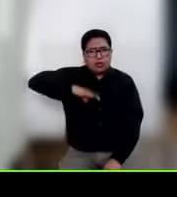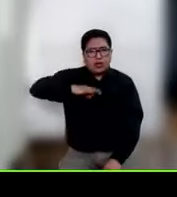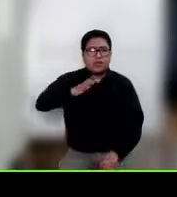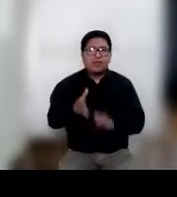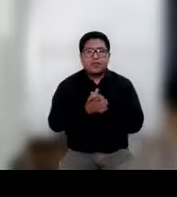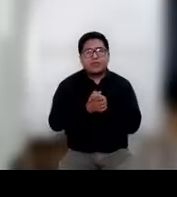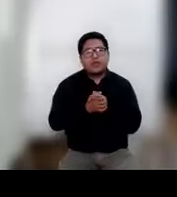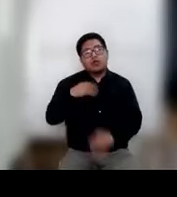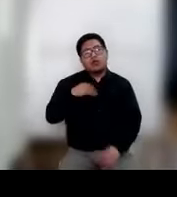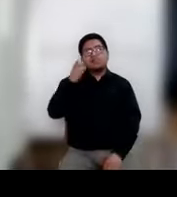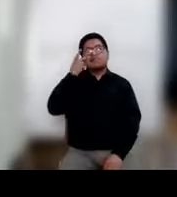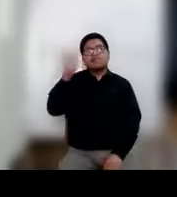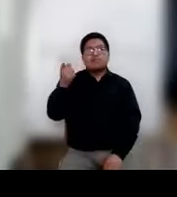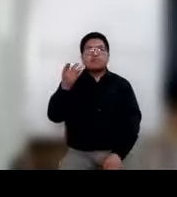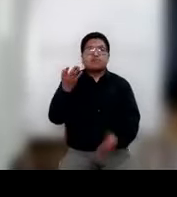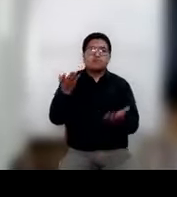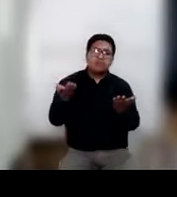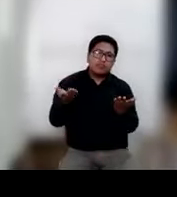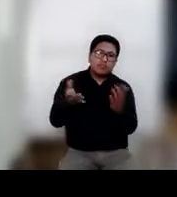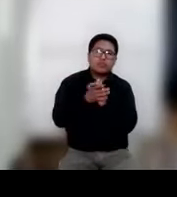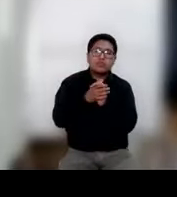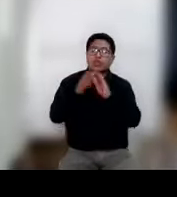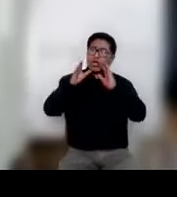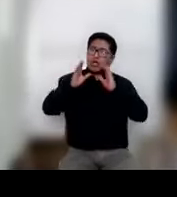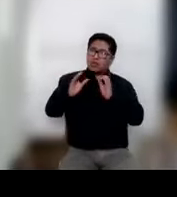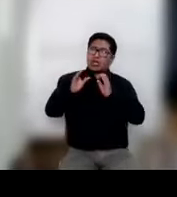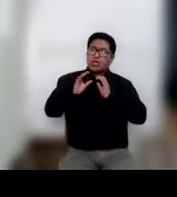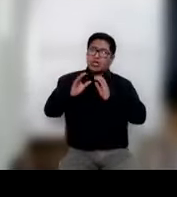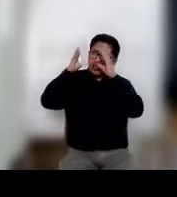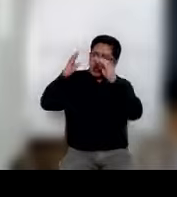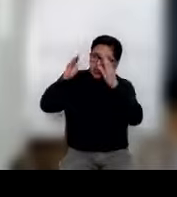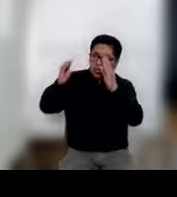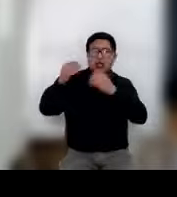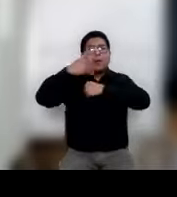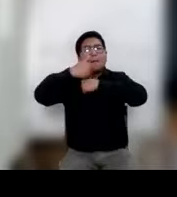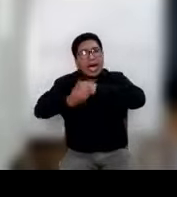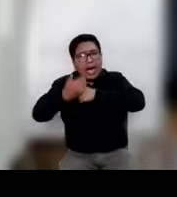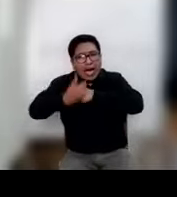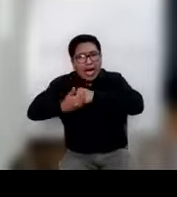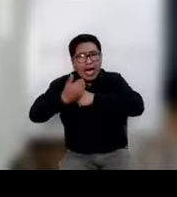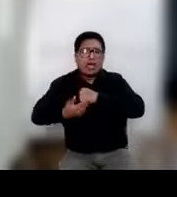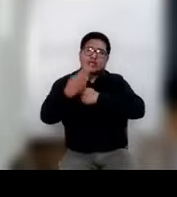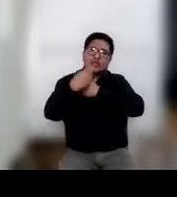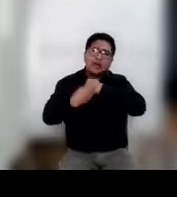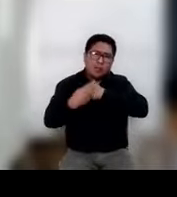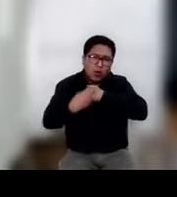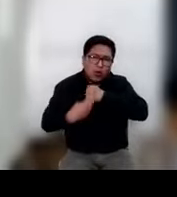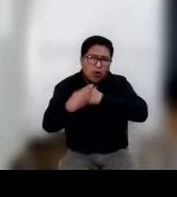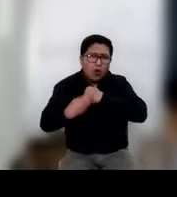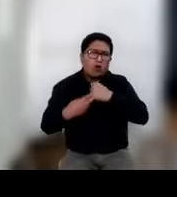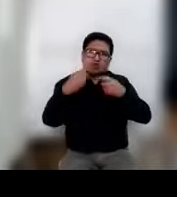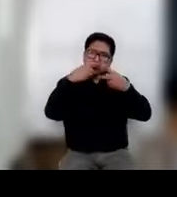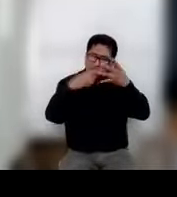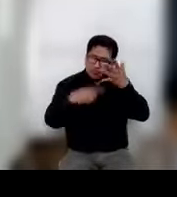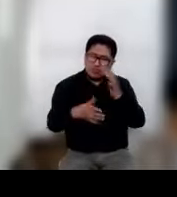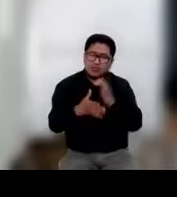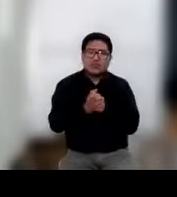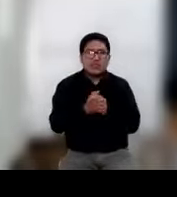posibilidad de que sean pues capacitaciones en panadería repostería lo que decía precisamente stephanie no